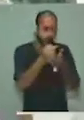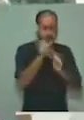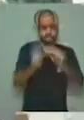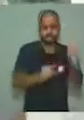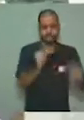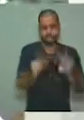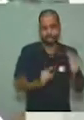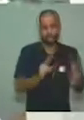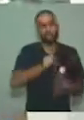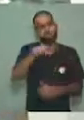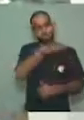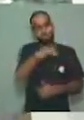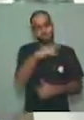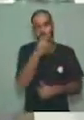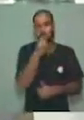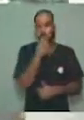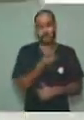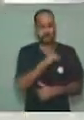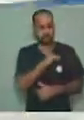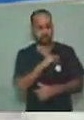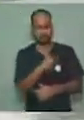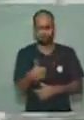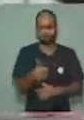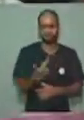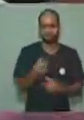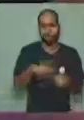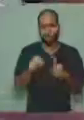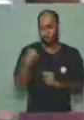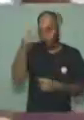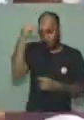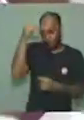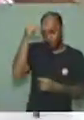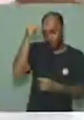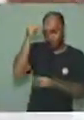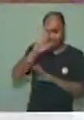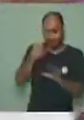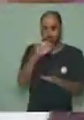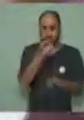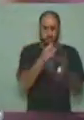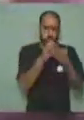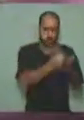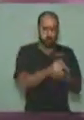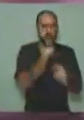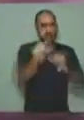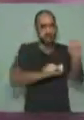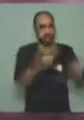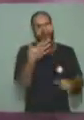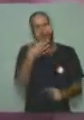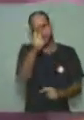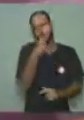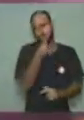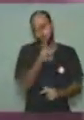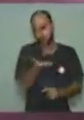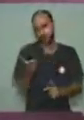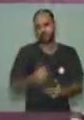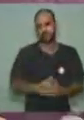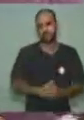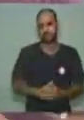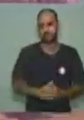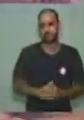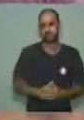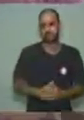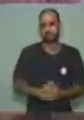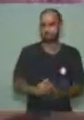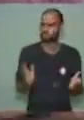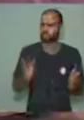pueden ayudar a mejorar la vida de muchas personas. Entonces podemos decir que eres un joven de ciencia comprometido, pero con tus palabras, ¿cómo